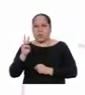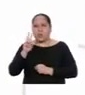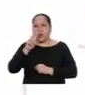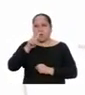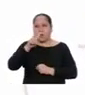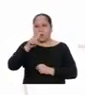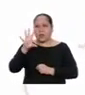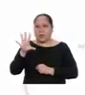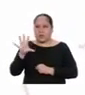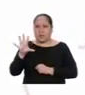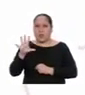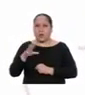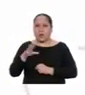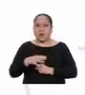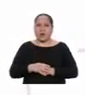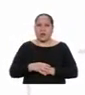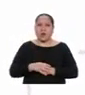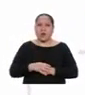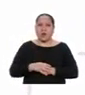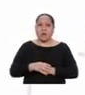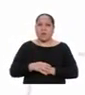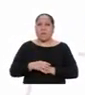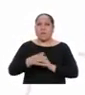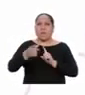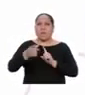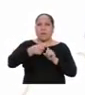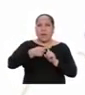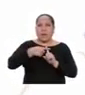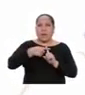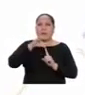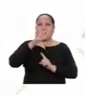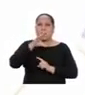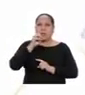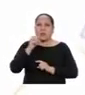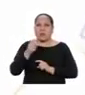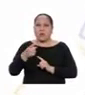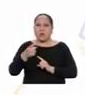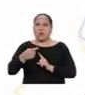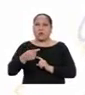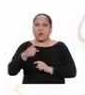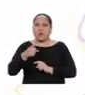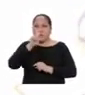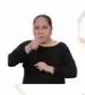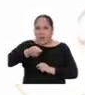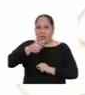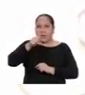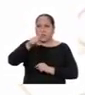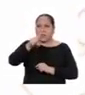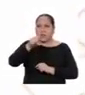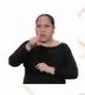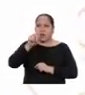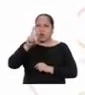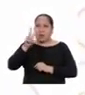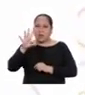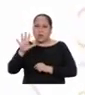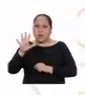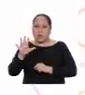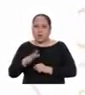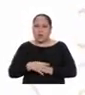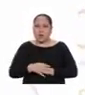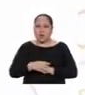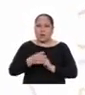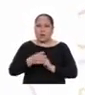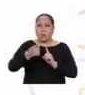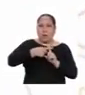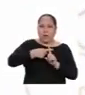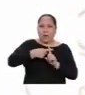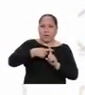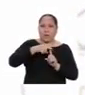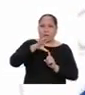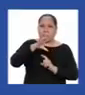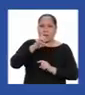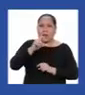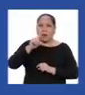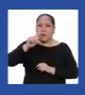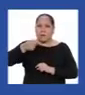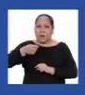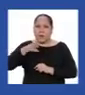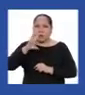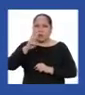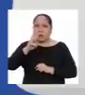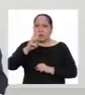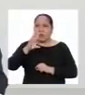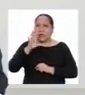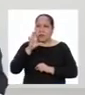625. Más 500 es 1125. Más 500 es 1625.